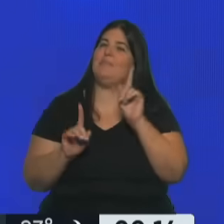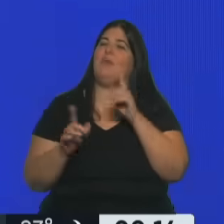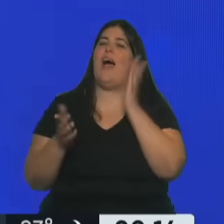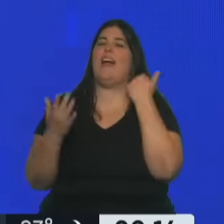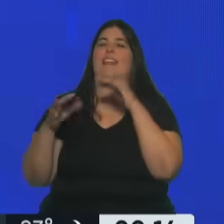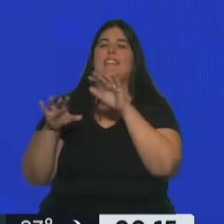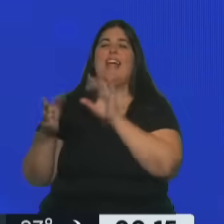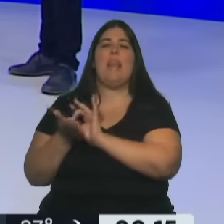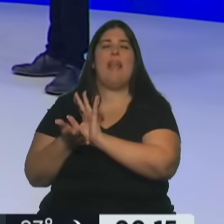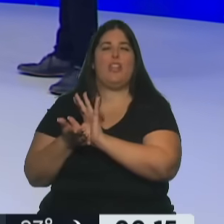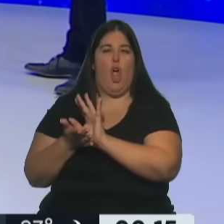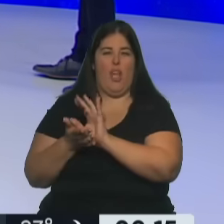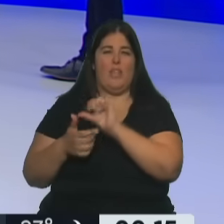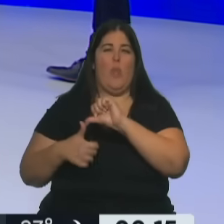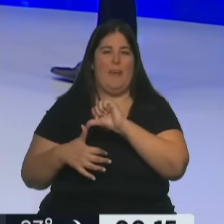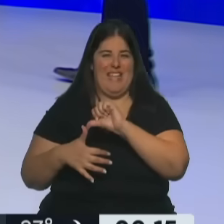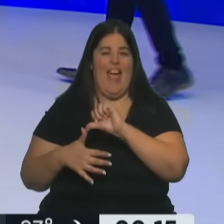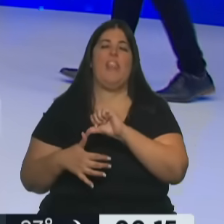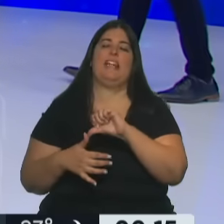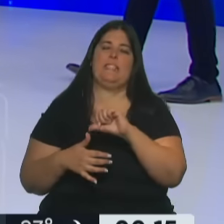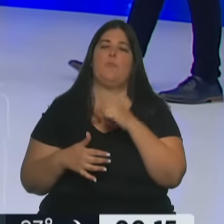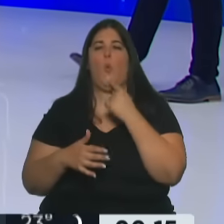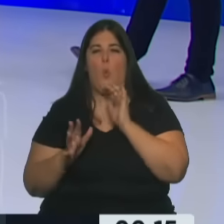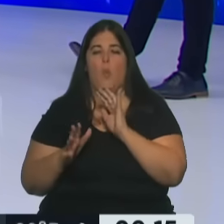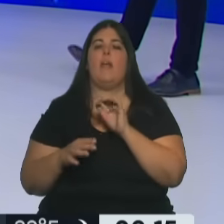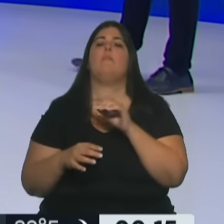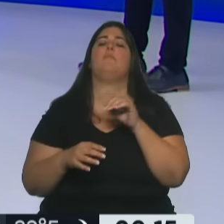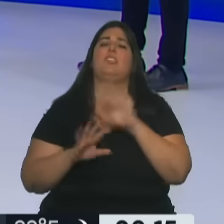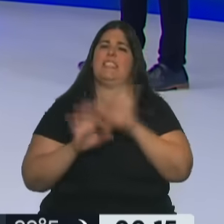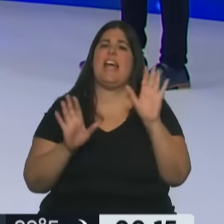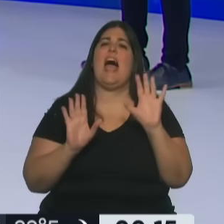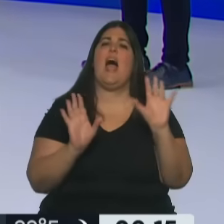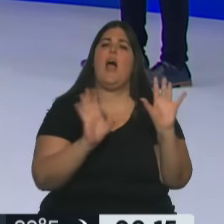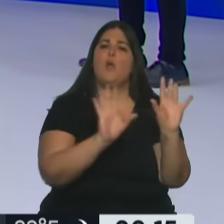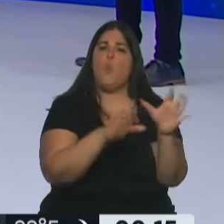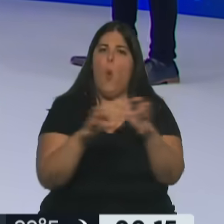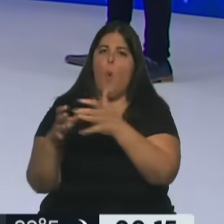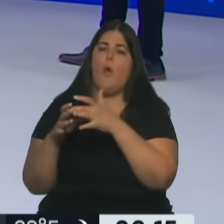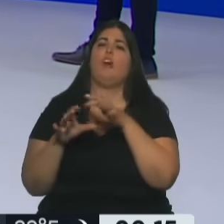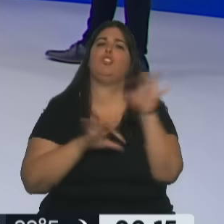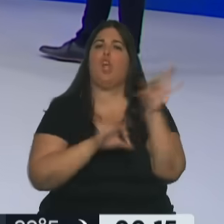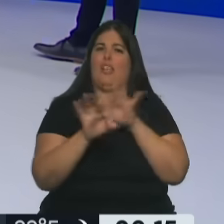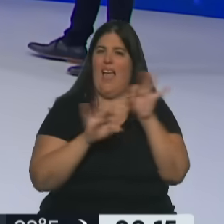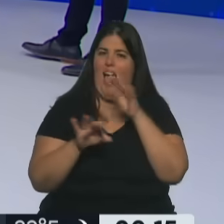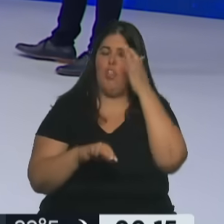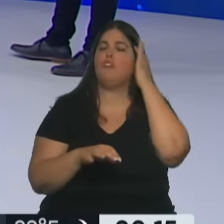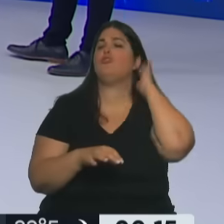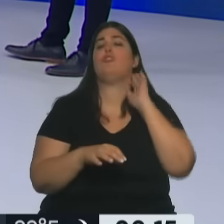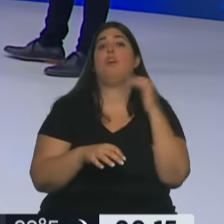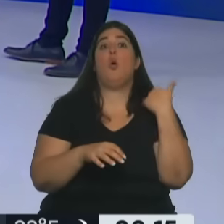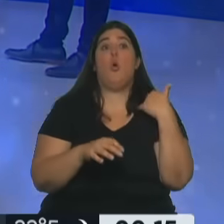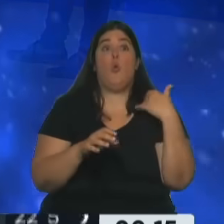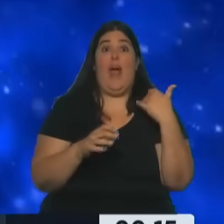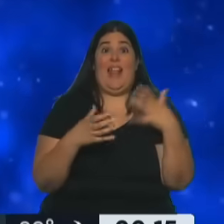que se ha sorteado el cuadro de Copa América, todos los detalles, y empezamos por lo más importante, por el grupo de la